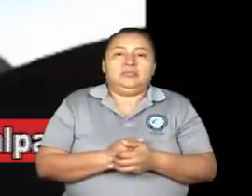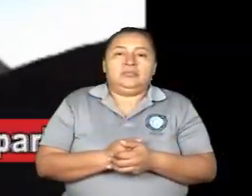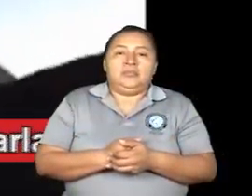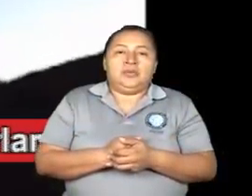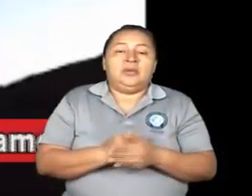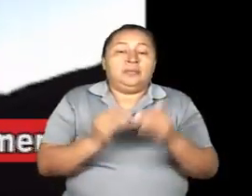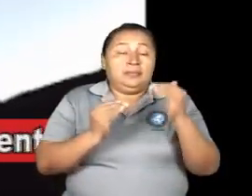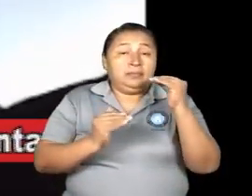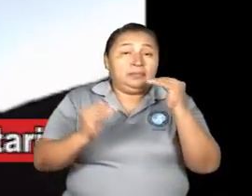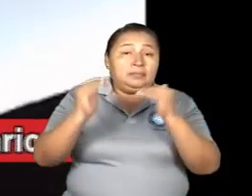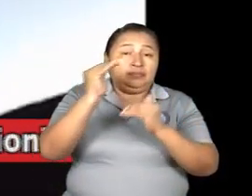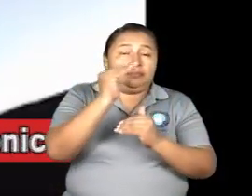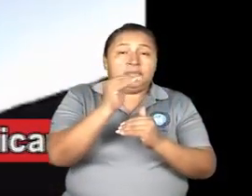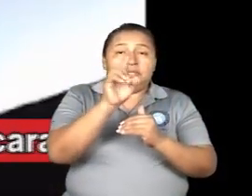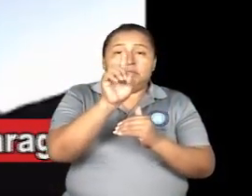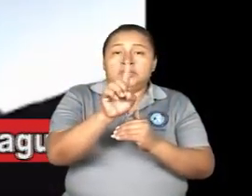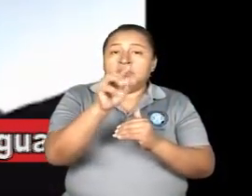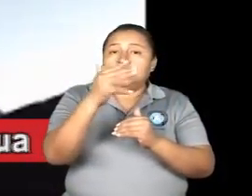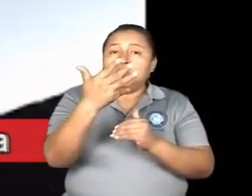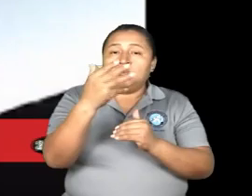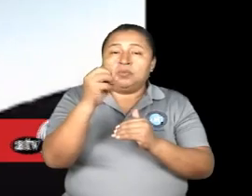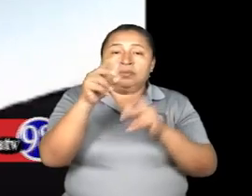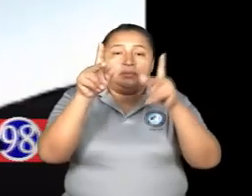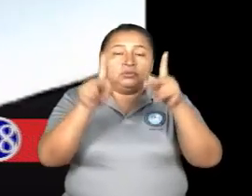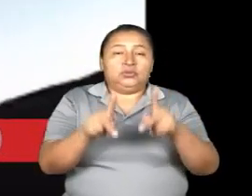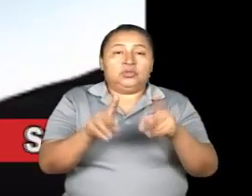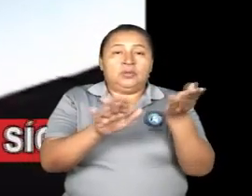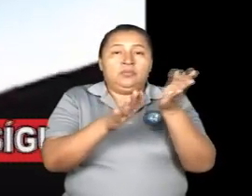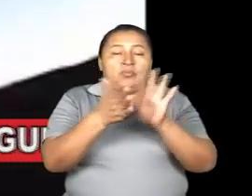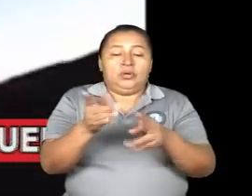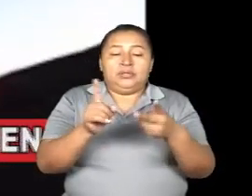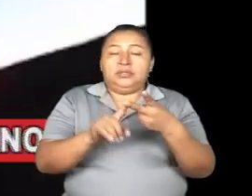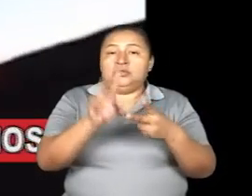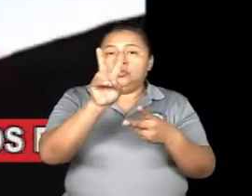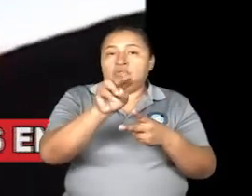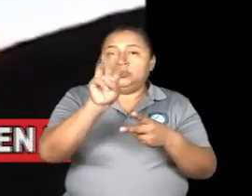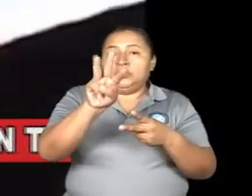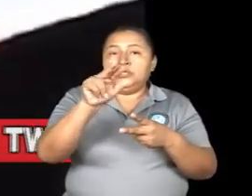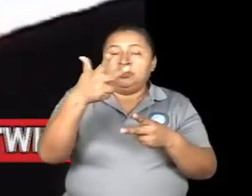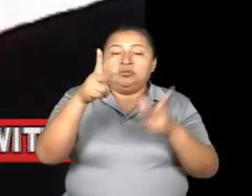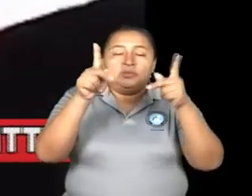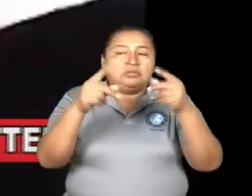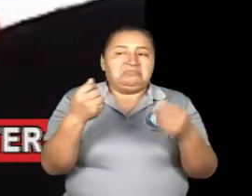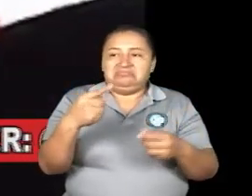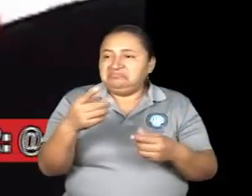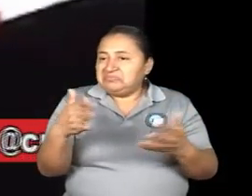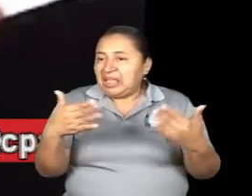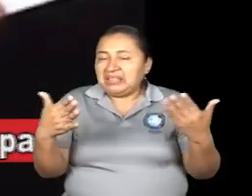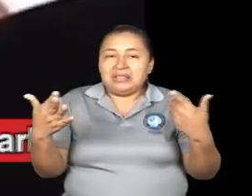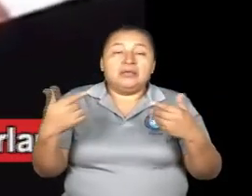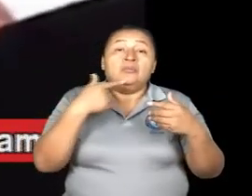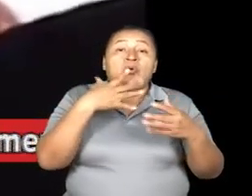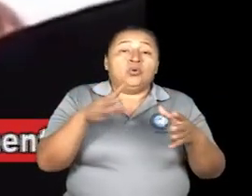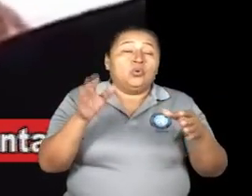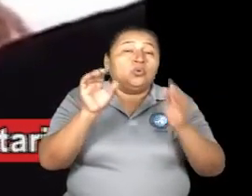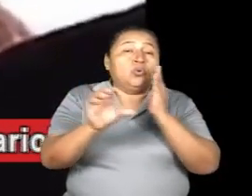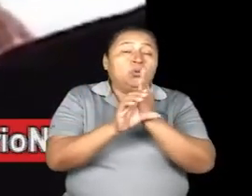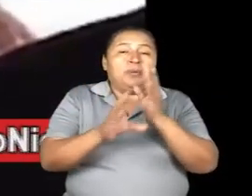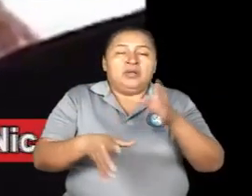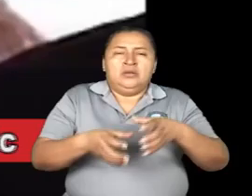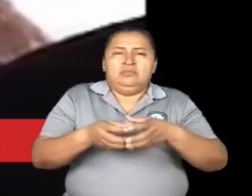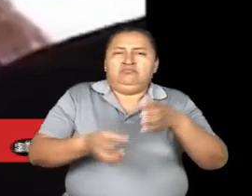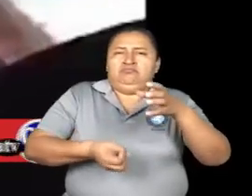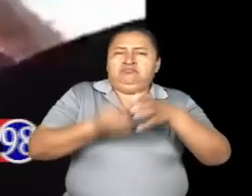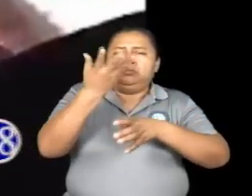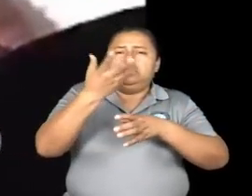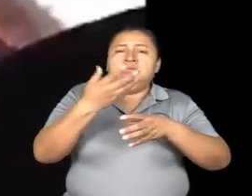Ha aumentado a 190 los muertos y 238 personas desaparecidas por la erupción del volcán de fuego